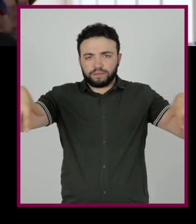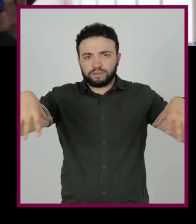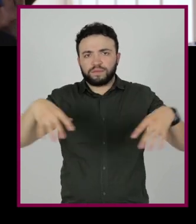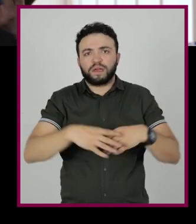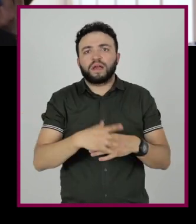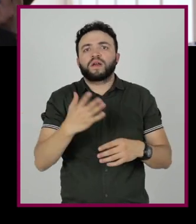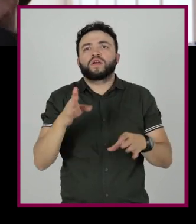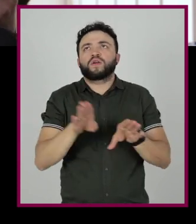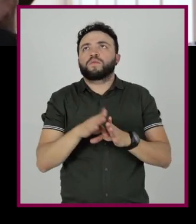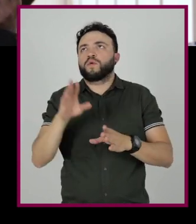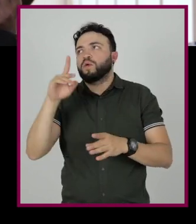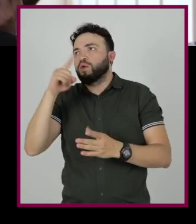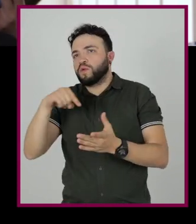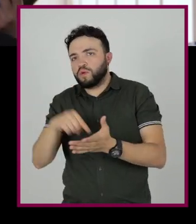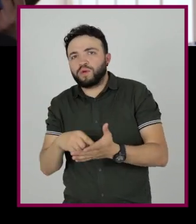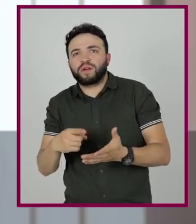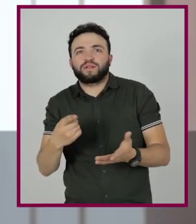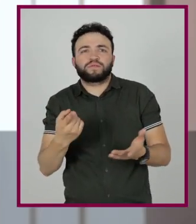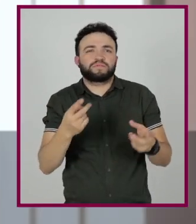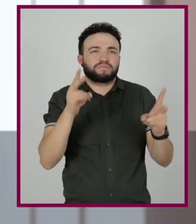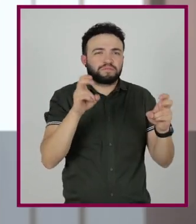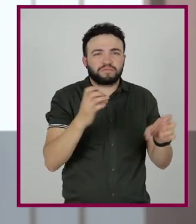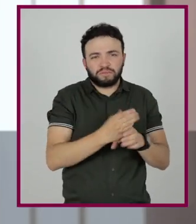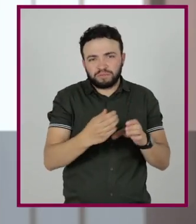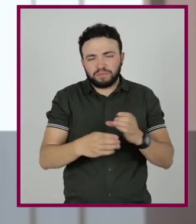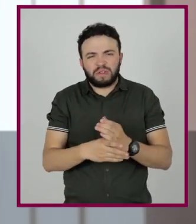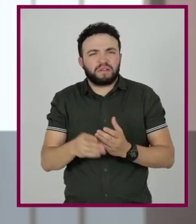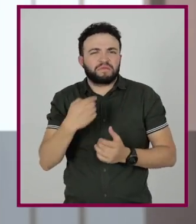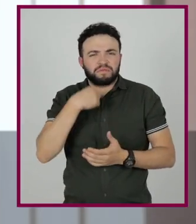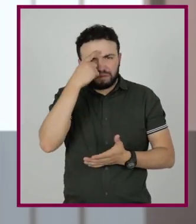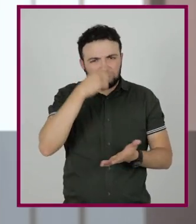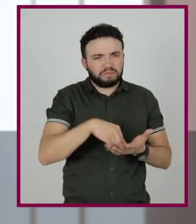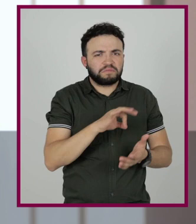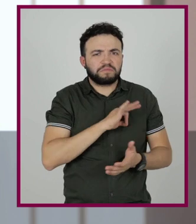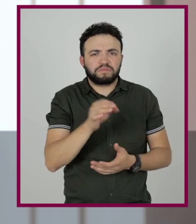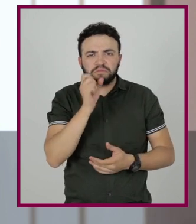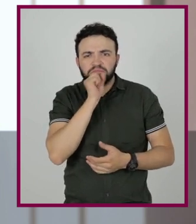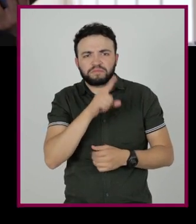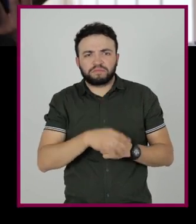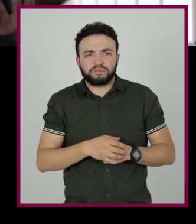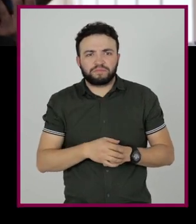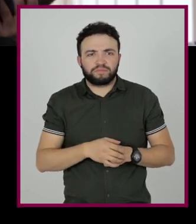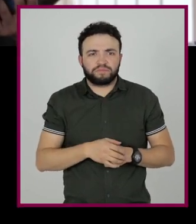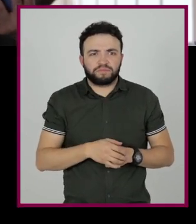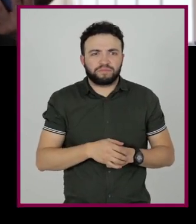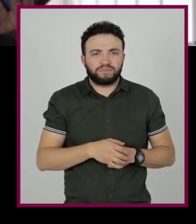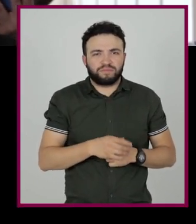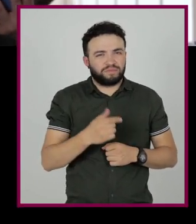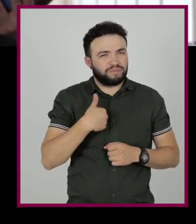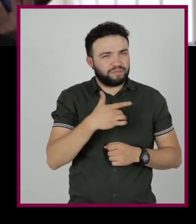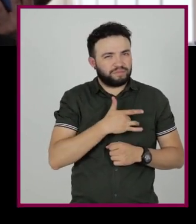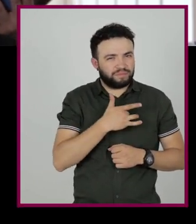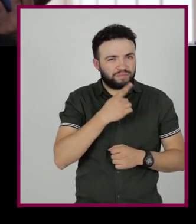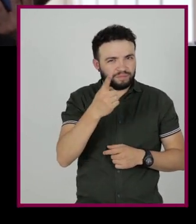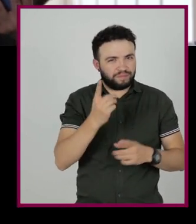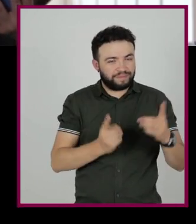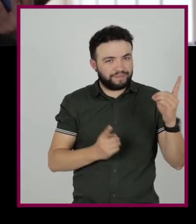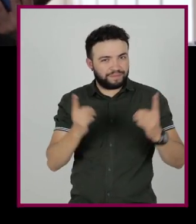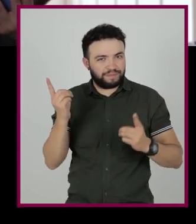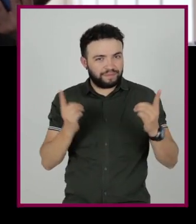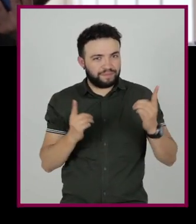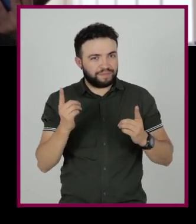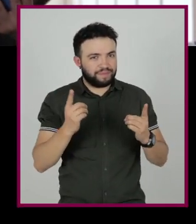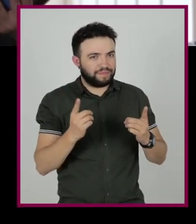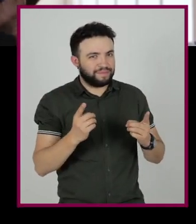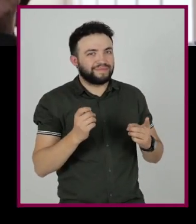explicas algunos términos, lugares y hasta animes. Sí, creo que podría ser. Te siento